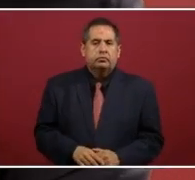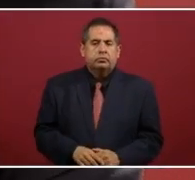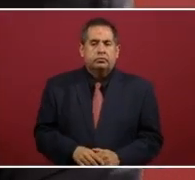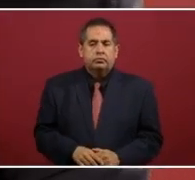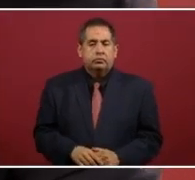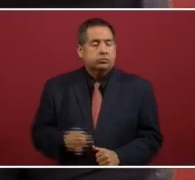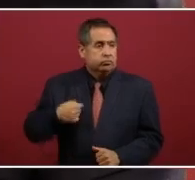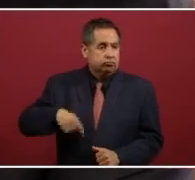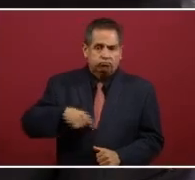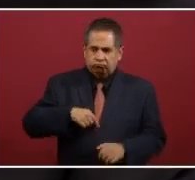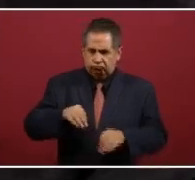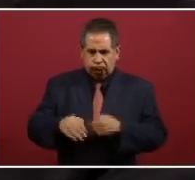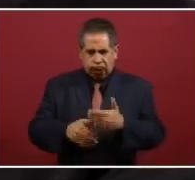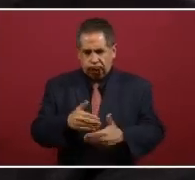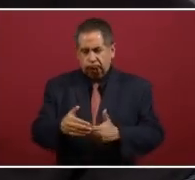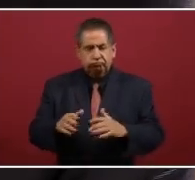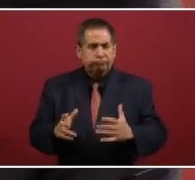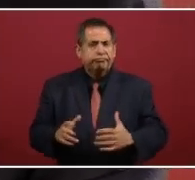Estamos hablando